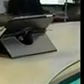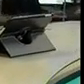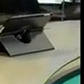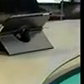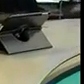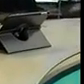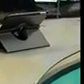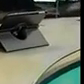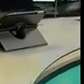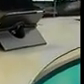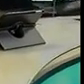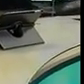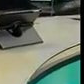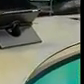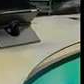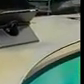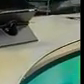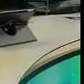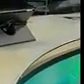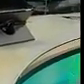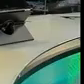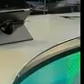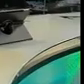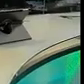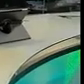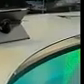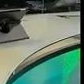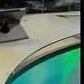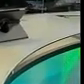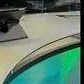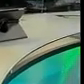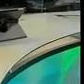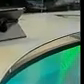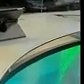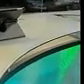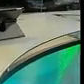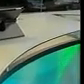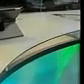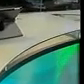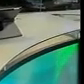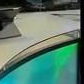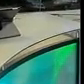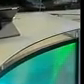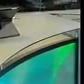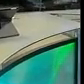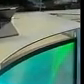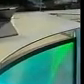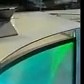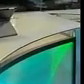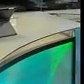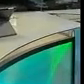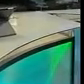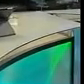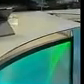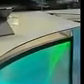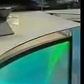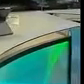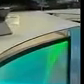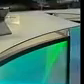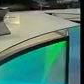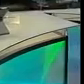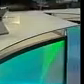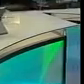sesión en la cual ha participado el ministro del Interior, Carlos Basombrío, y en la cual Lourdes Alcorta, de Fuerza Popular,